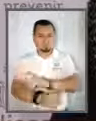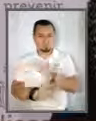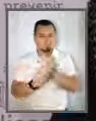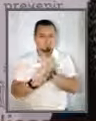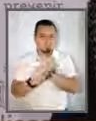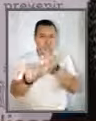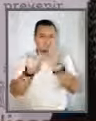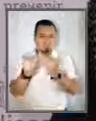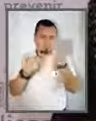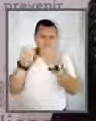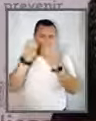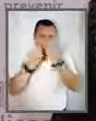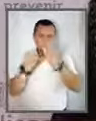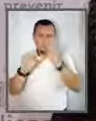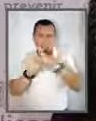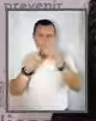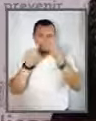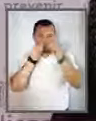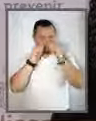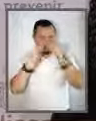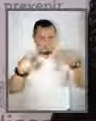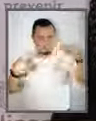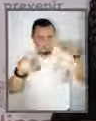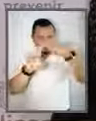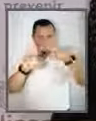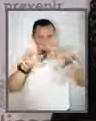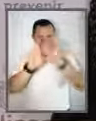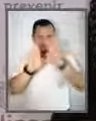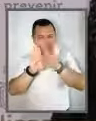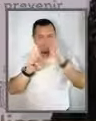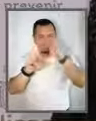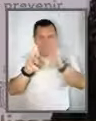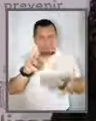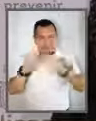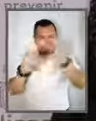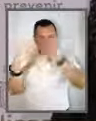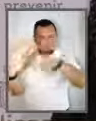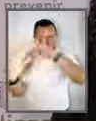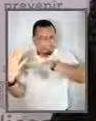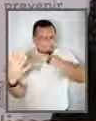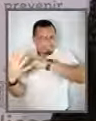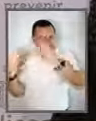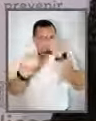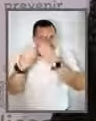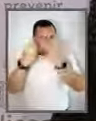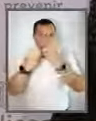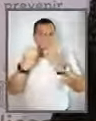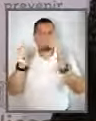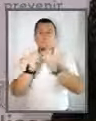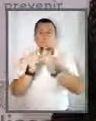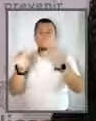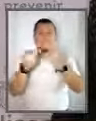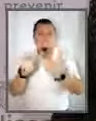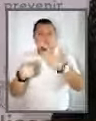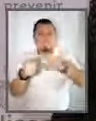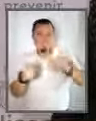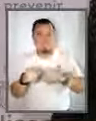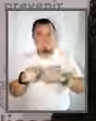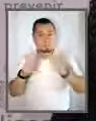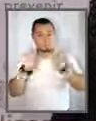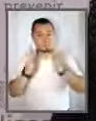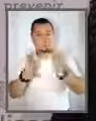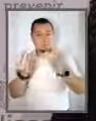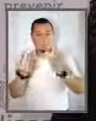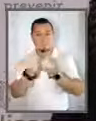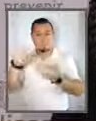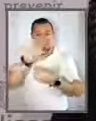inspecciones rutinarias y exhaustivas para coadyuvar en todos estos aspectos. Ya dará el